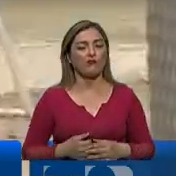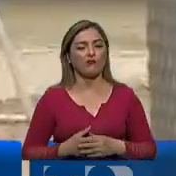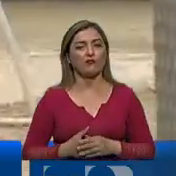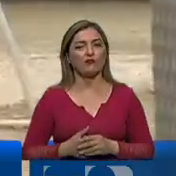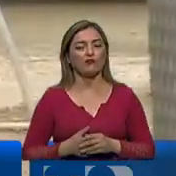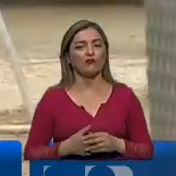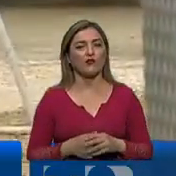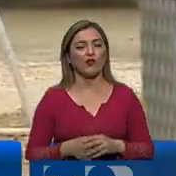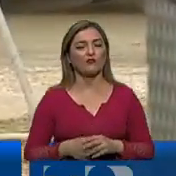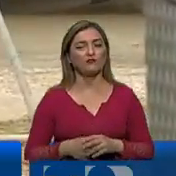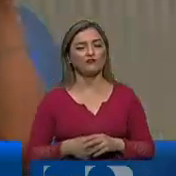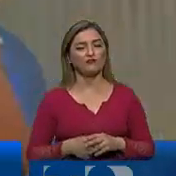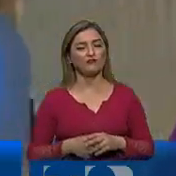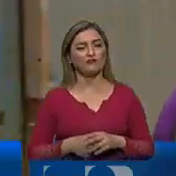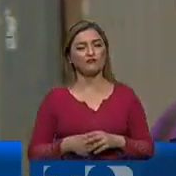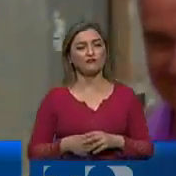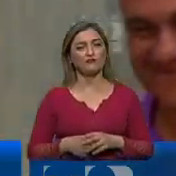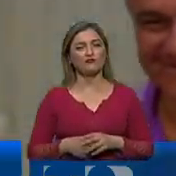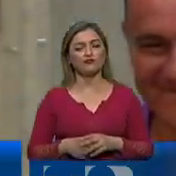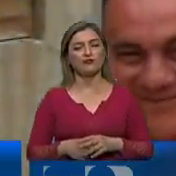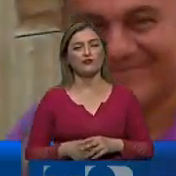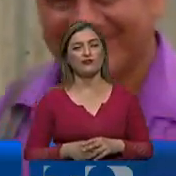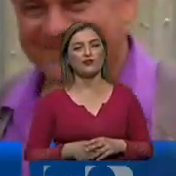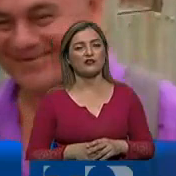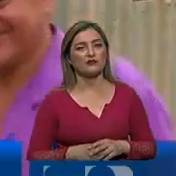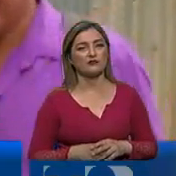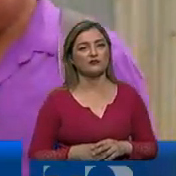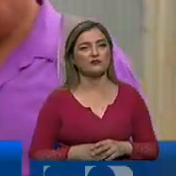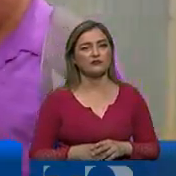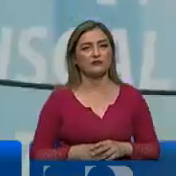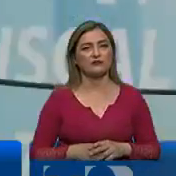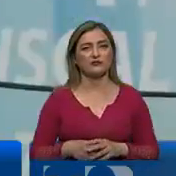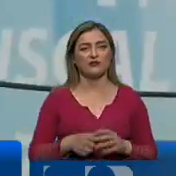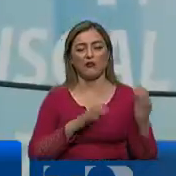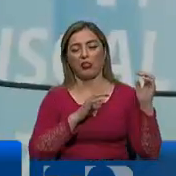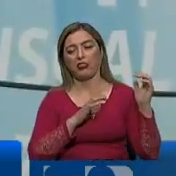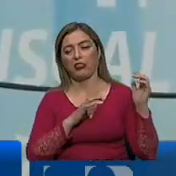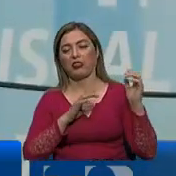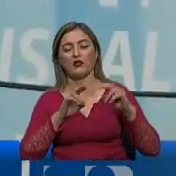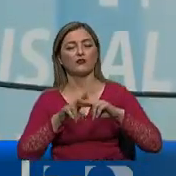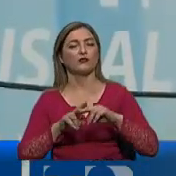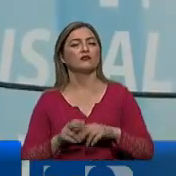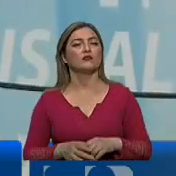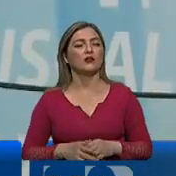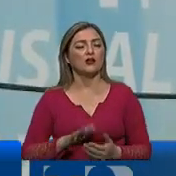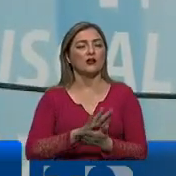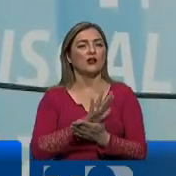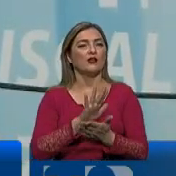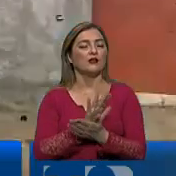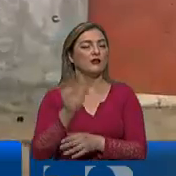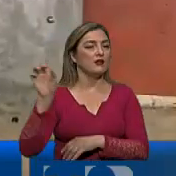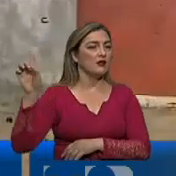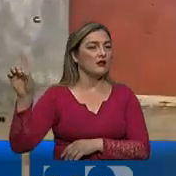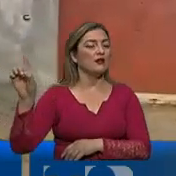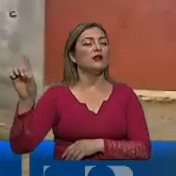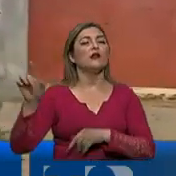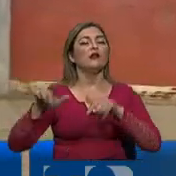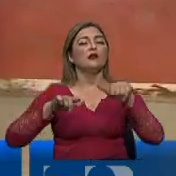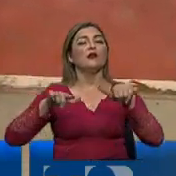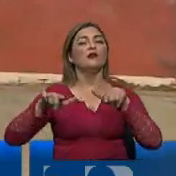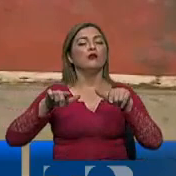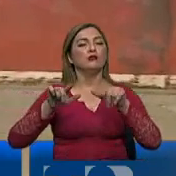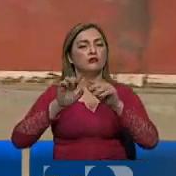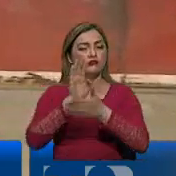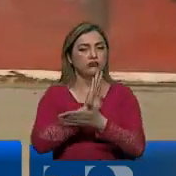que sus hijos reciban clases, aunque esto implique llevar hasta pupitres. La unidad educativa Julio Estrada y Casa, ubicada en la